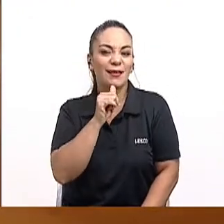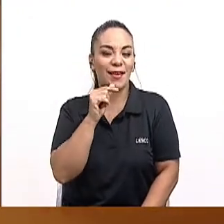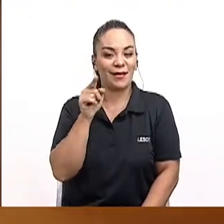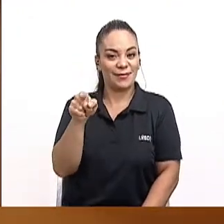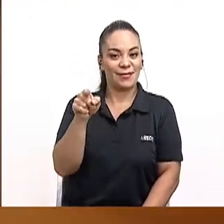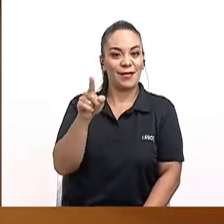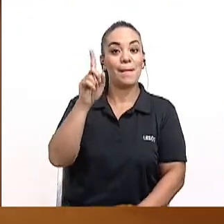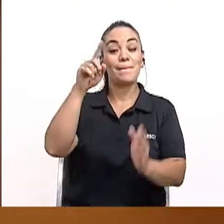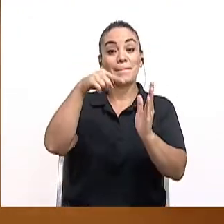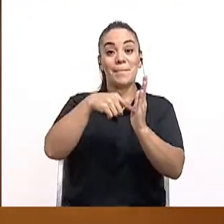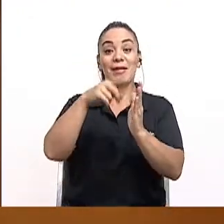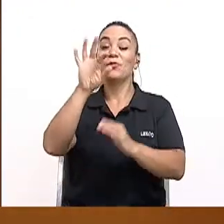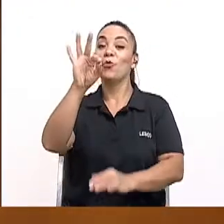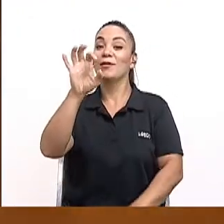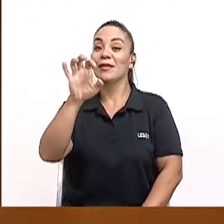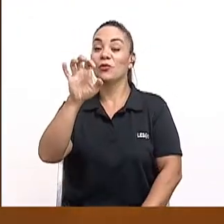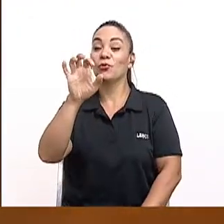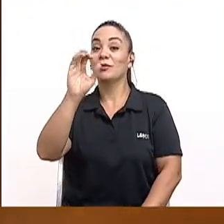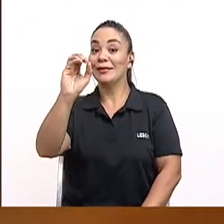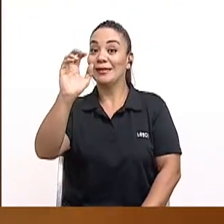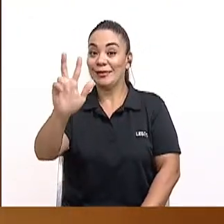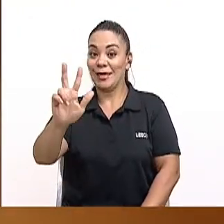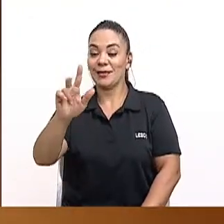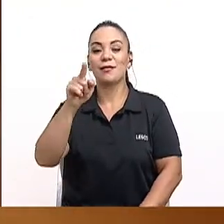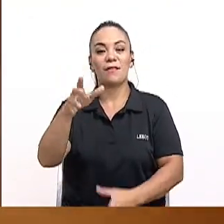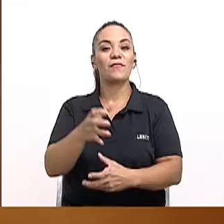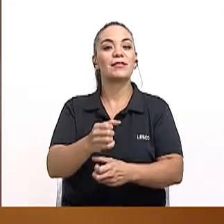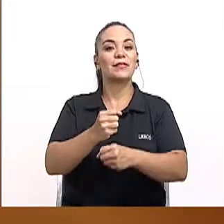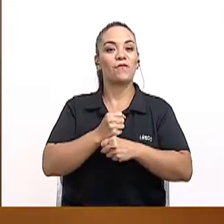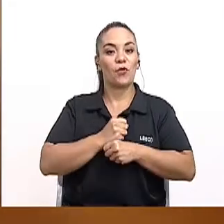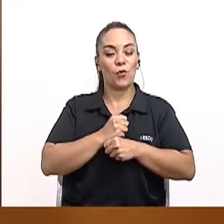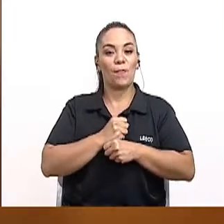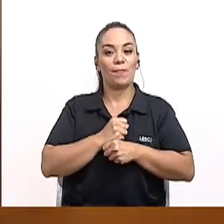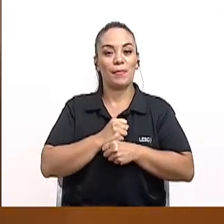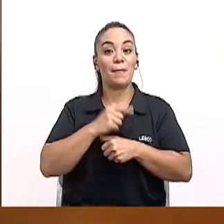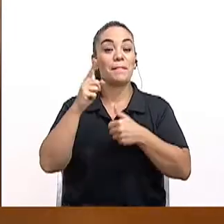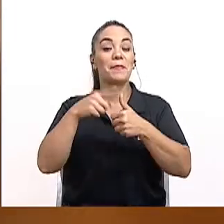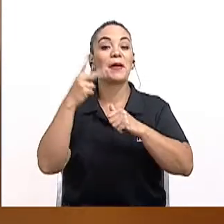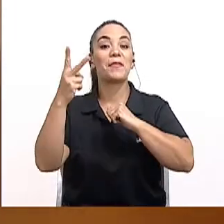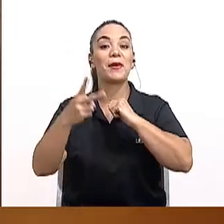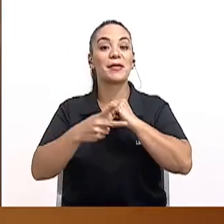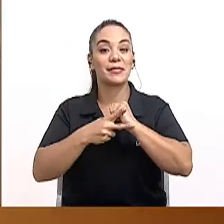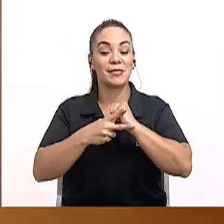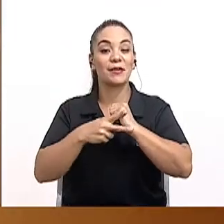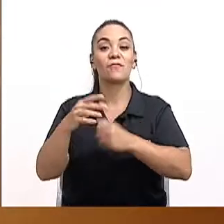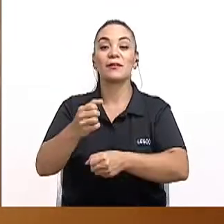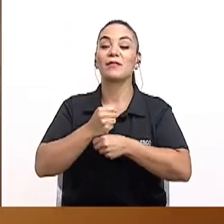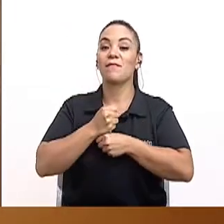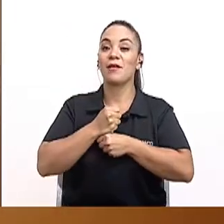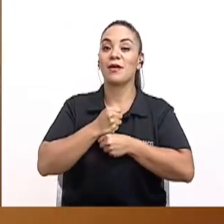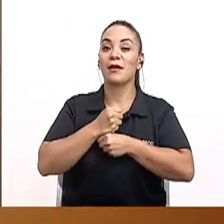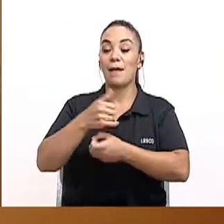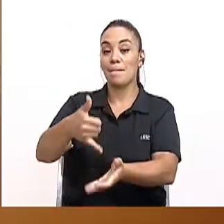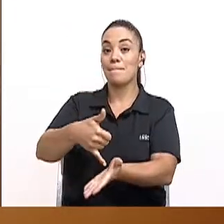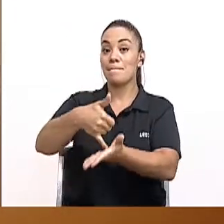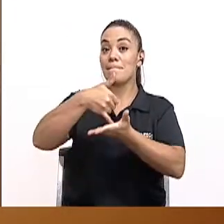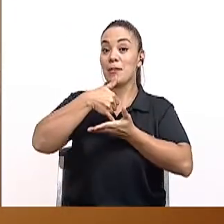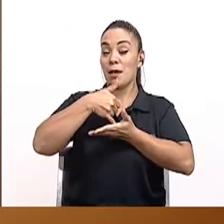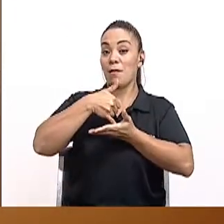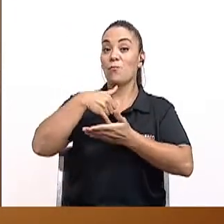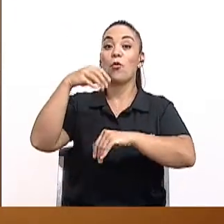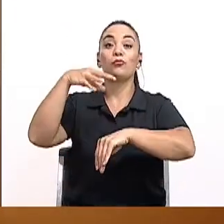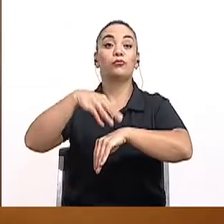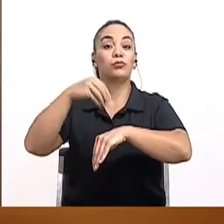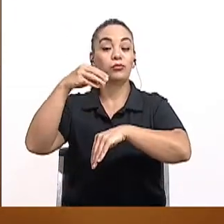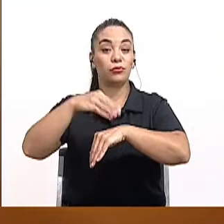en 1903 recibió la primera vez en recibir el premio Nobel de Física? Lo